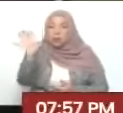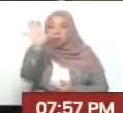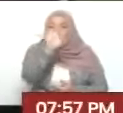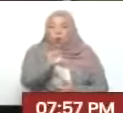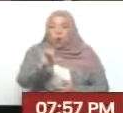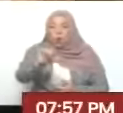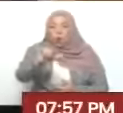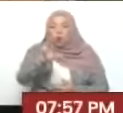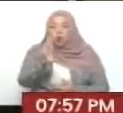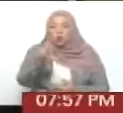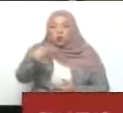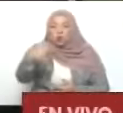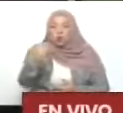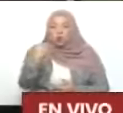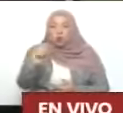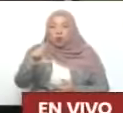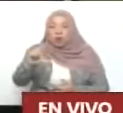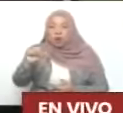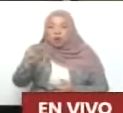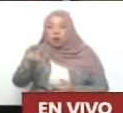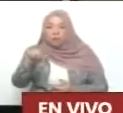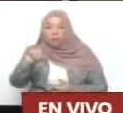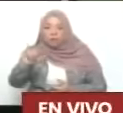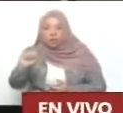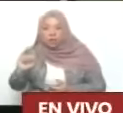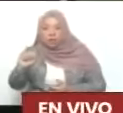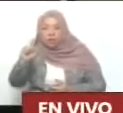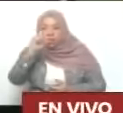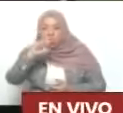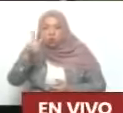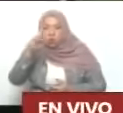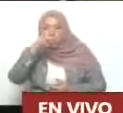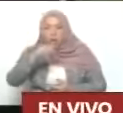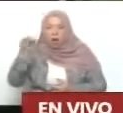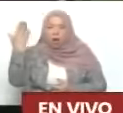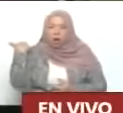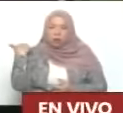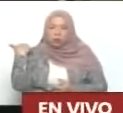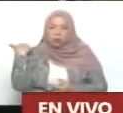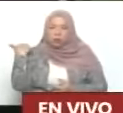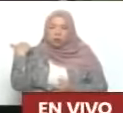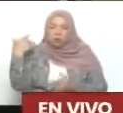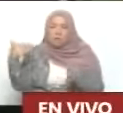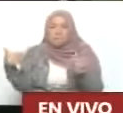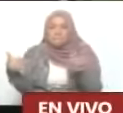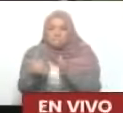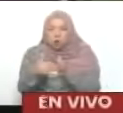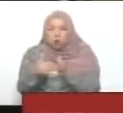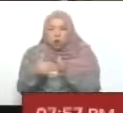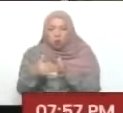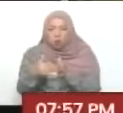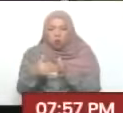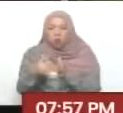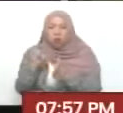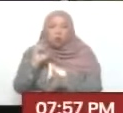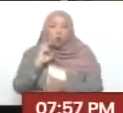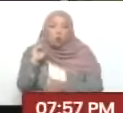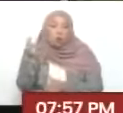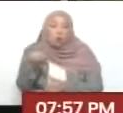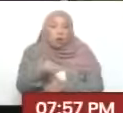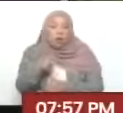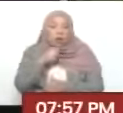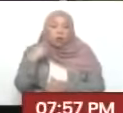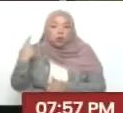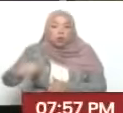Europa que hace dos años se podía haber parado. Hace dos años se planteó que Ucrania y Rusia